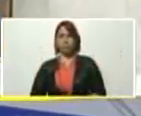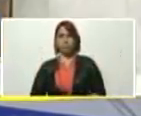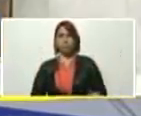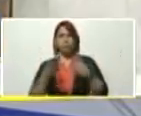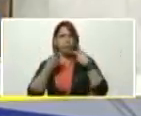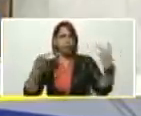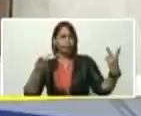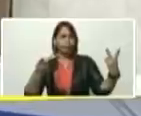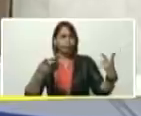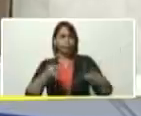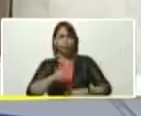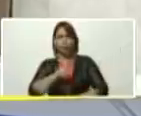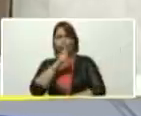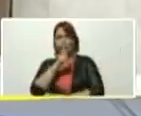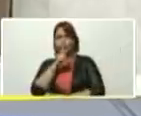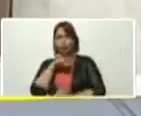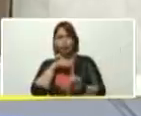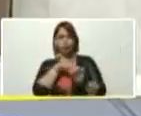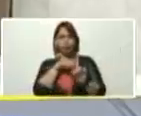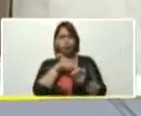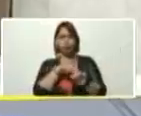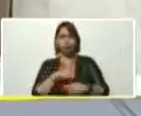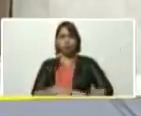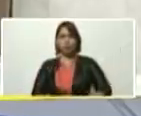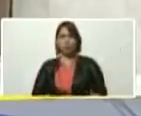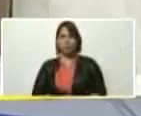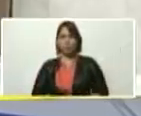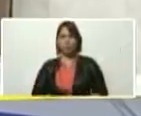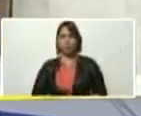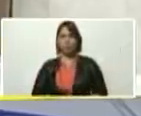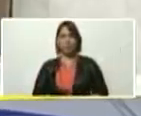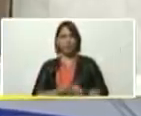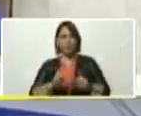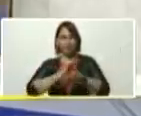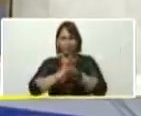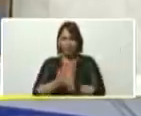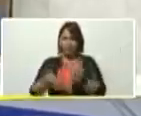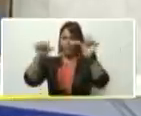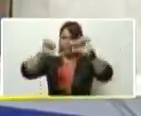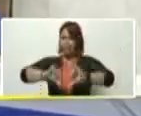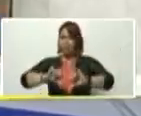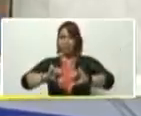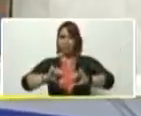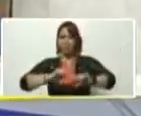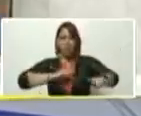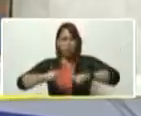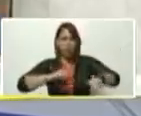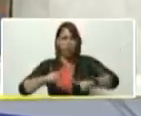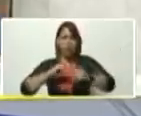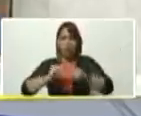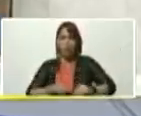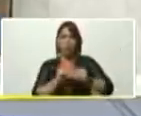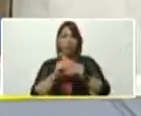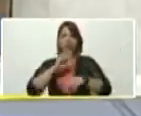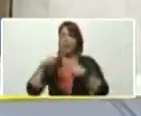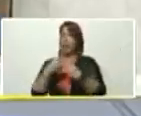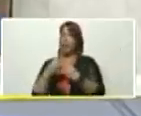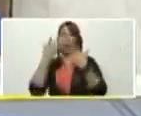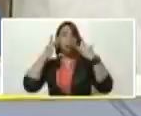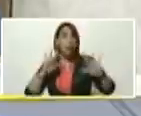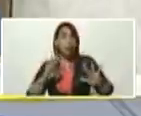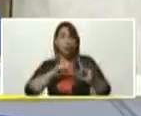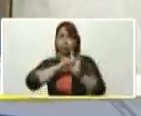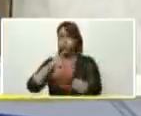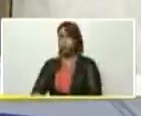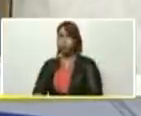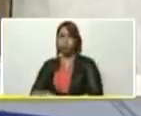Declaraciones incendiarias, bien negativas, para dañar el ritmo de la recuperación. Que nadie intente dañar el